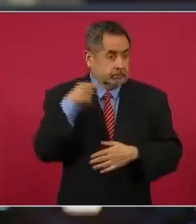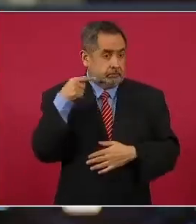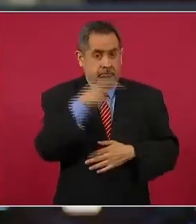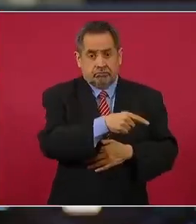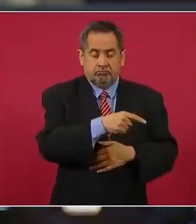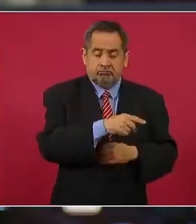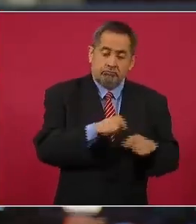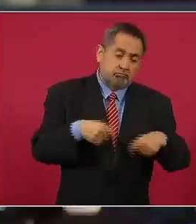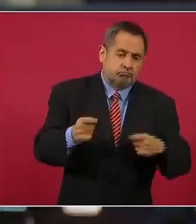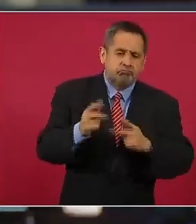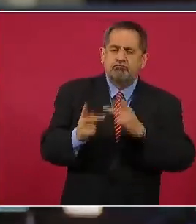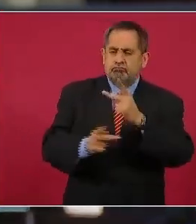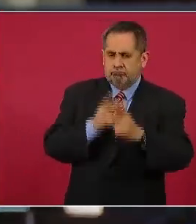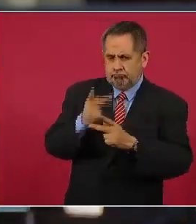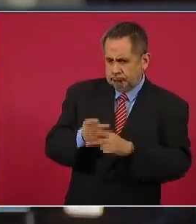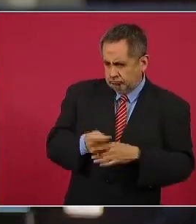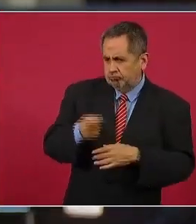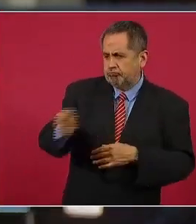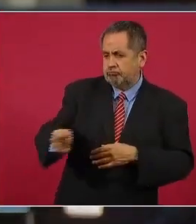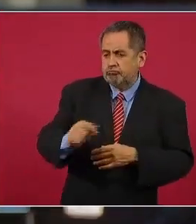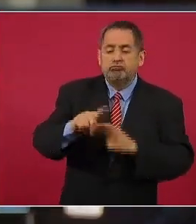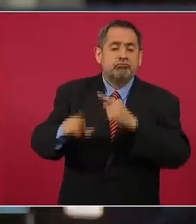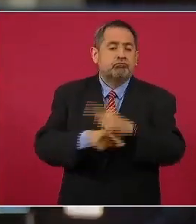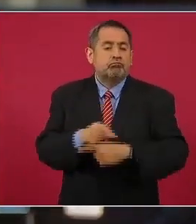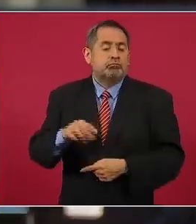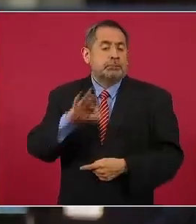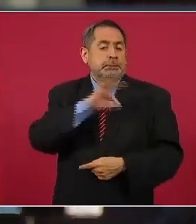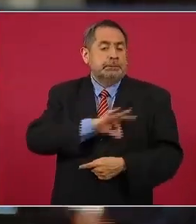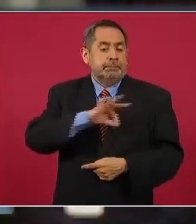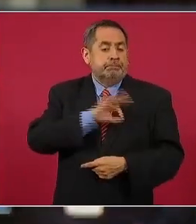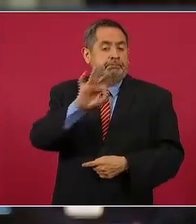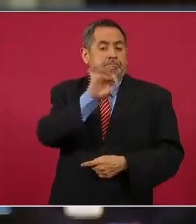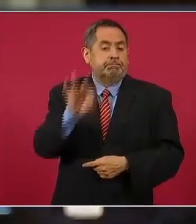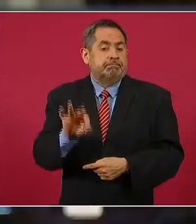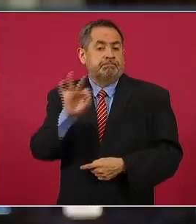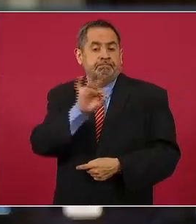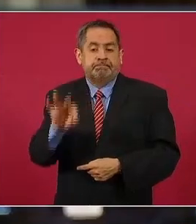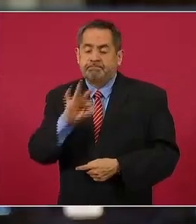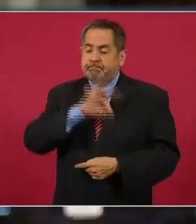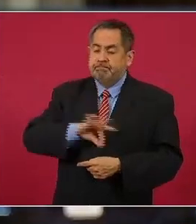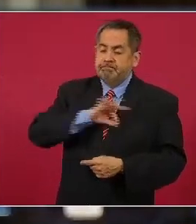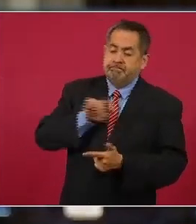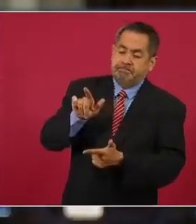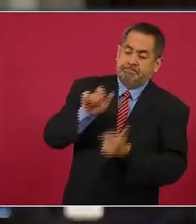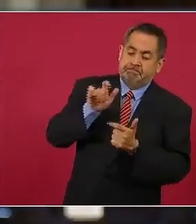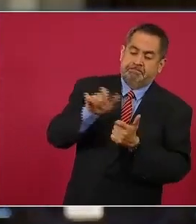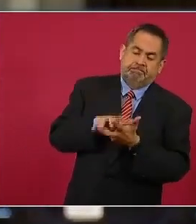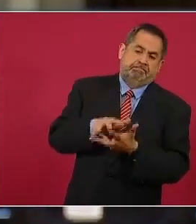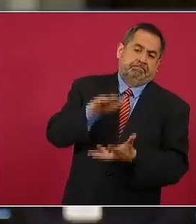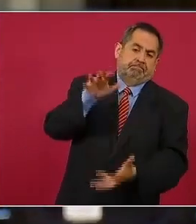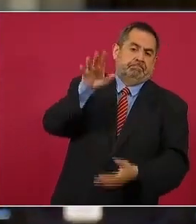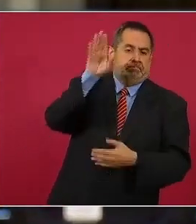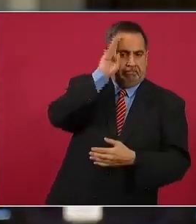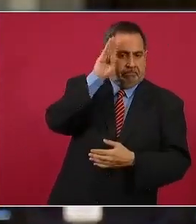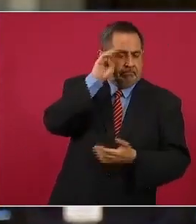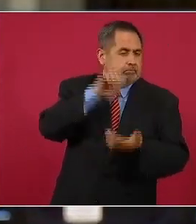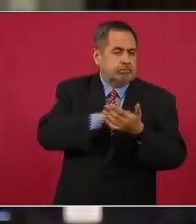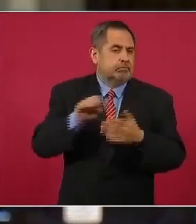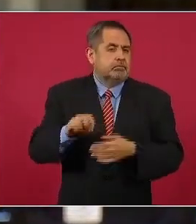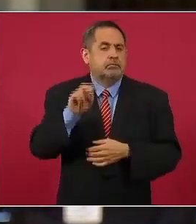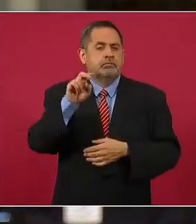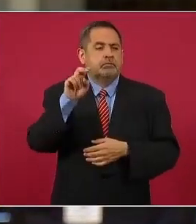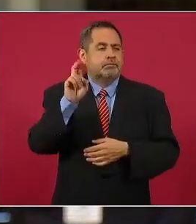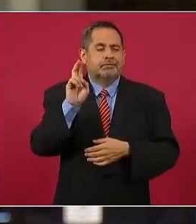que otorgan créditos con excesivos porcentajes de interés. Prueba de ello es el banco Invex, que